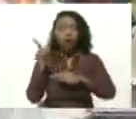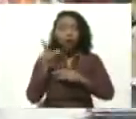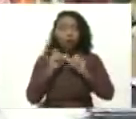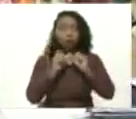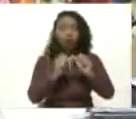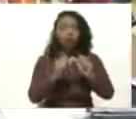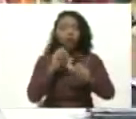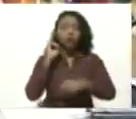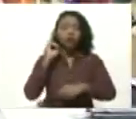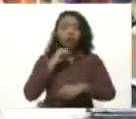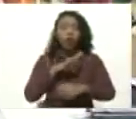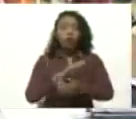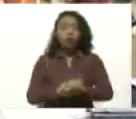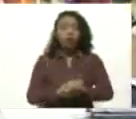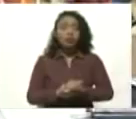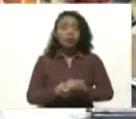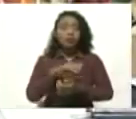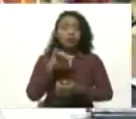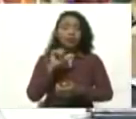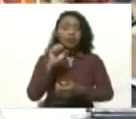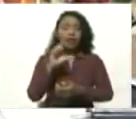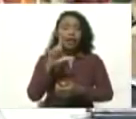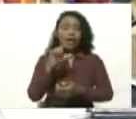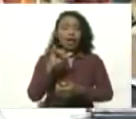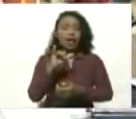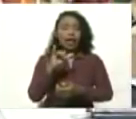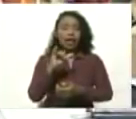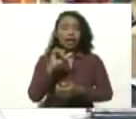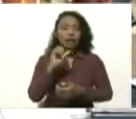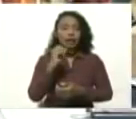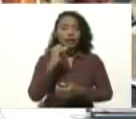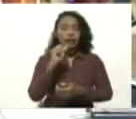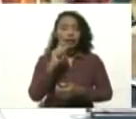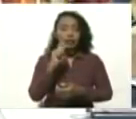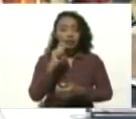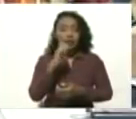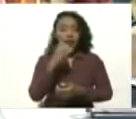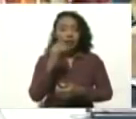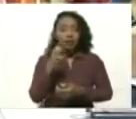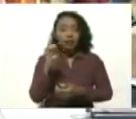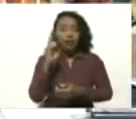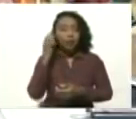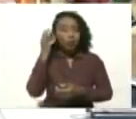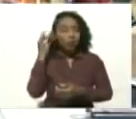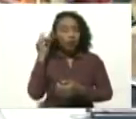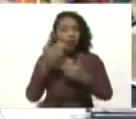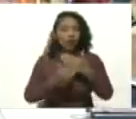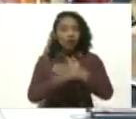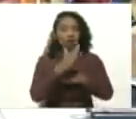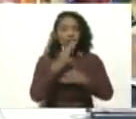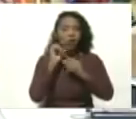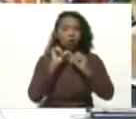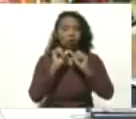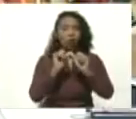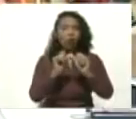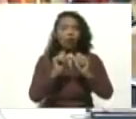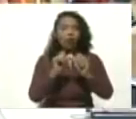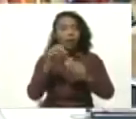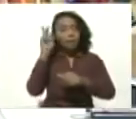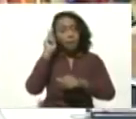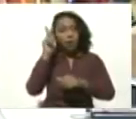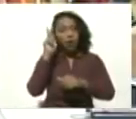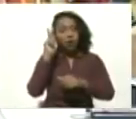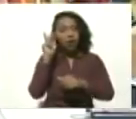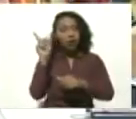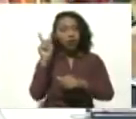continuadora histórica, Yelitze la Avanzadora, Yelitze Santaella la Avanzadora, continuadora del profe